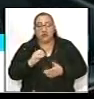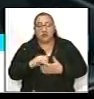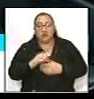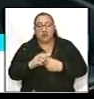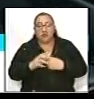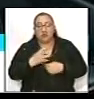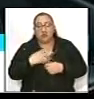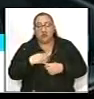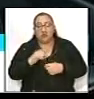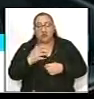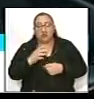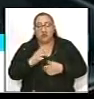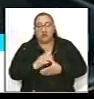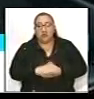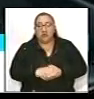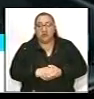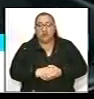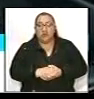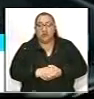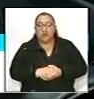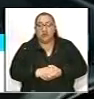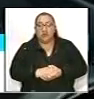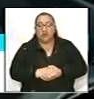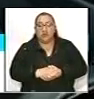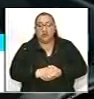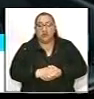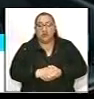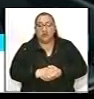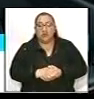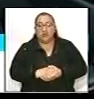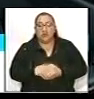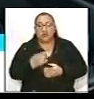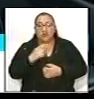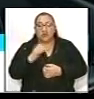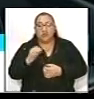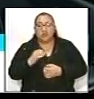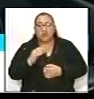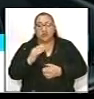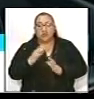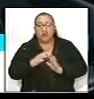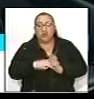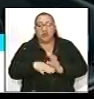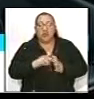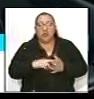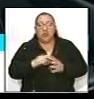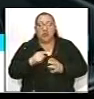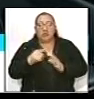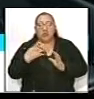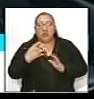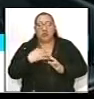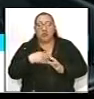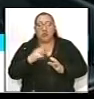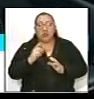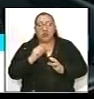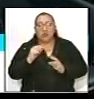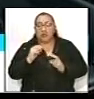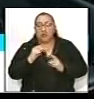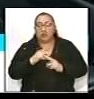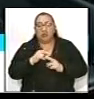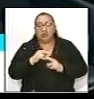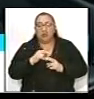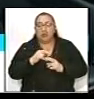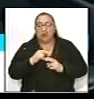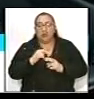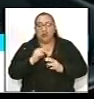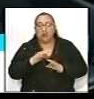edad, en promedio, siendo el pico menor 19 años. O sea, no vamos a encontrar a una